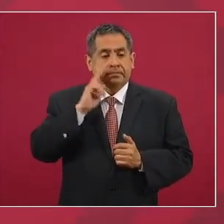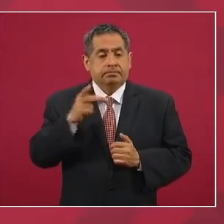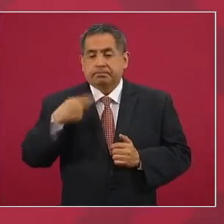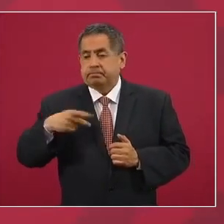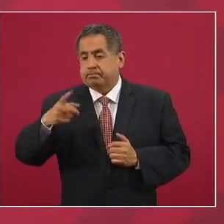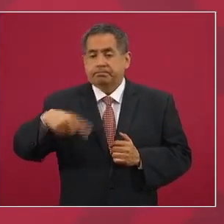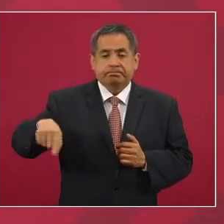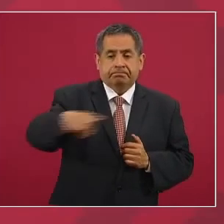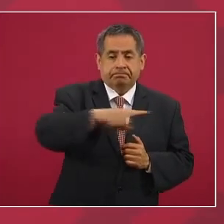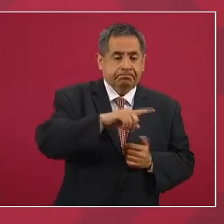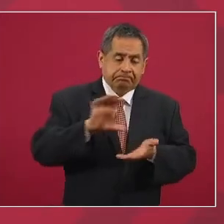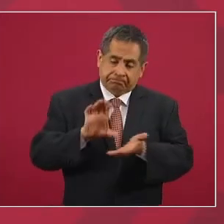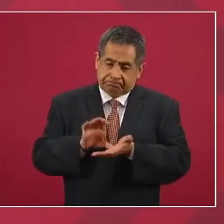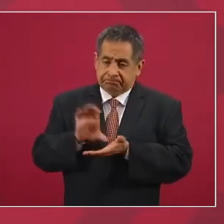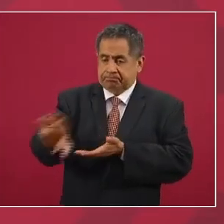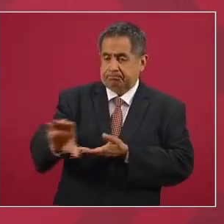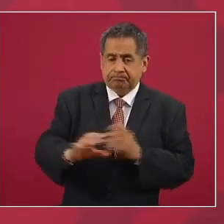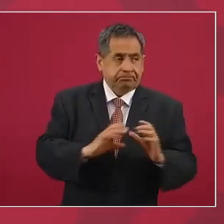ellos disponer del dinero,